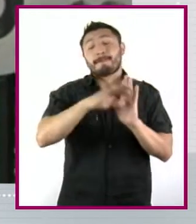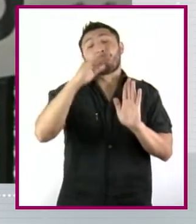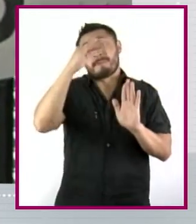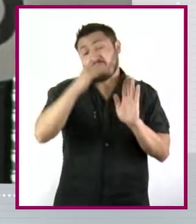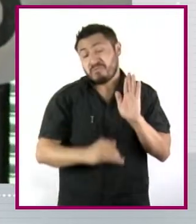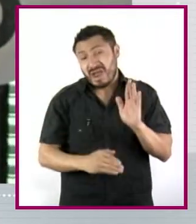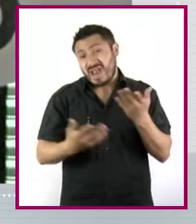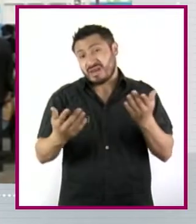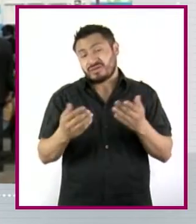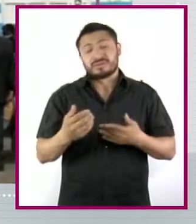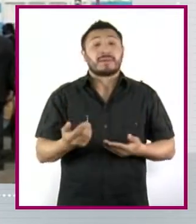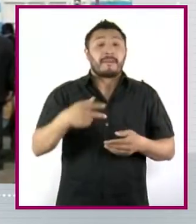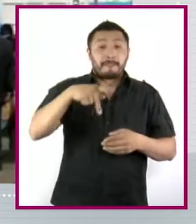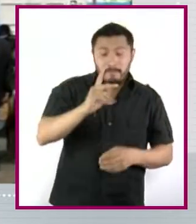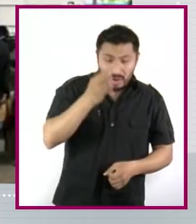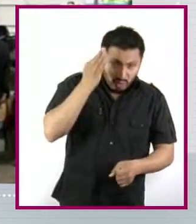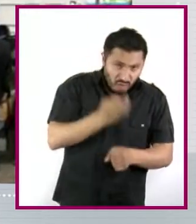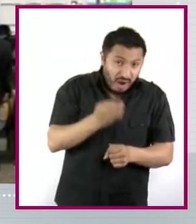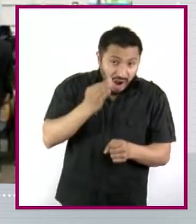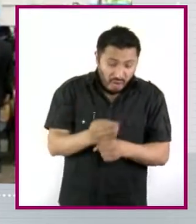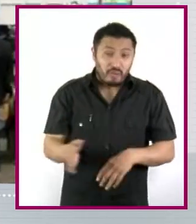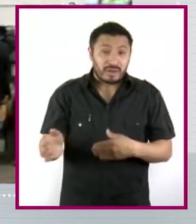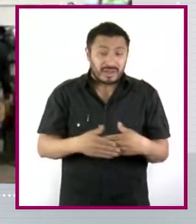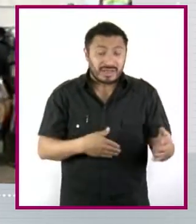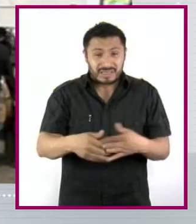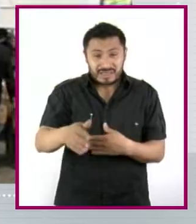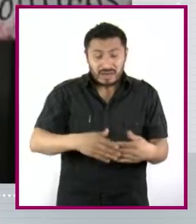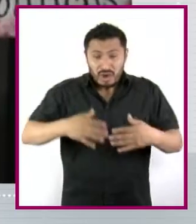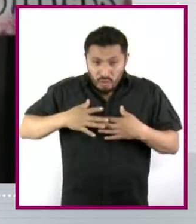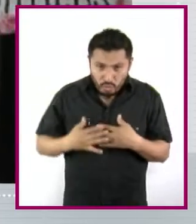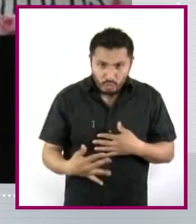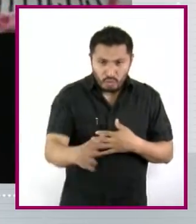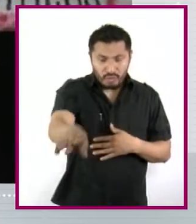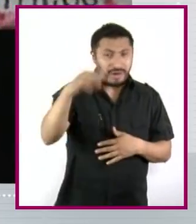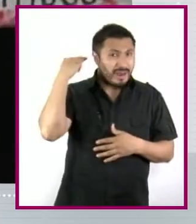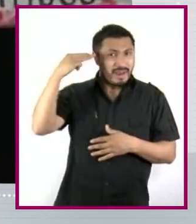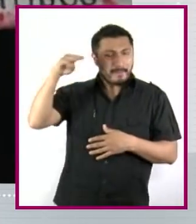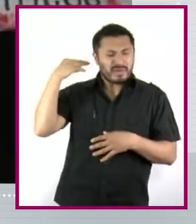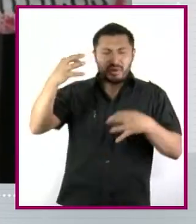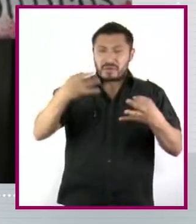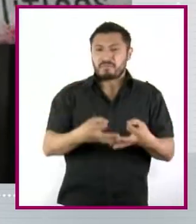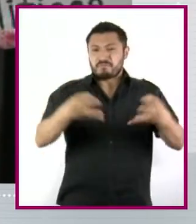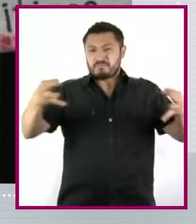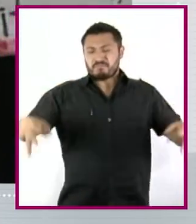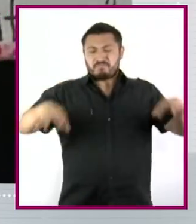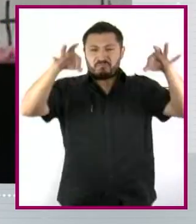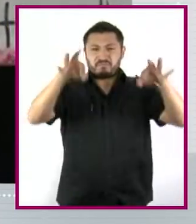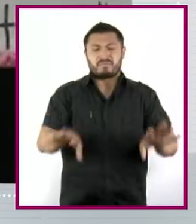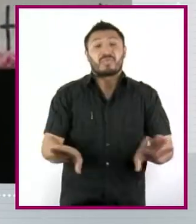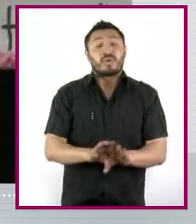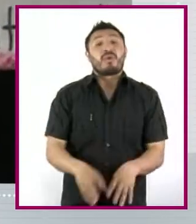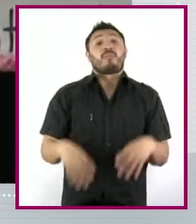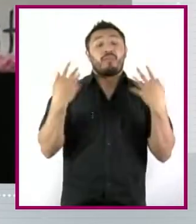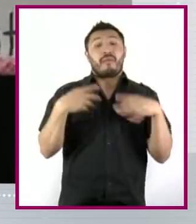tiempos modernos, Michoacán es un territorio muy codiciado por